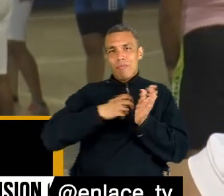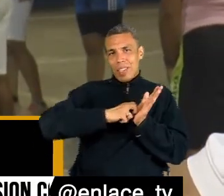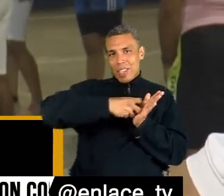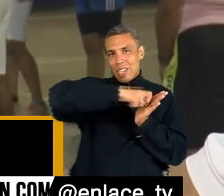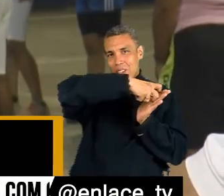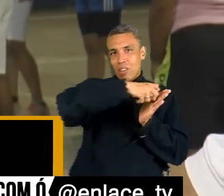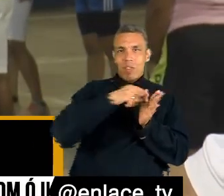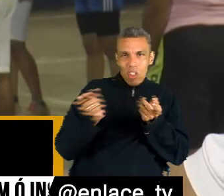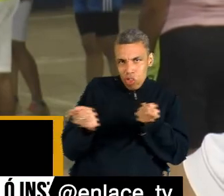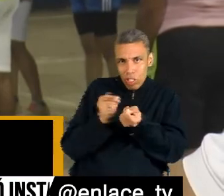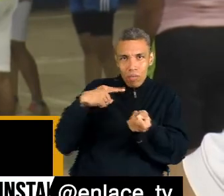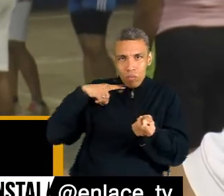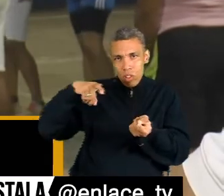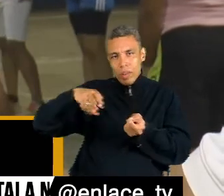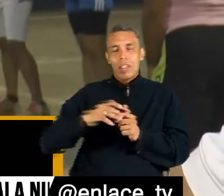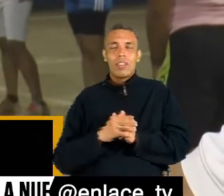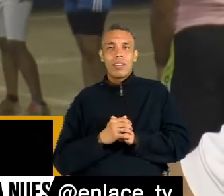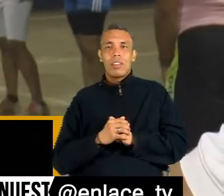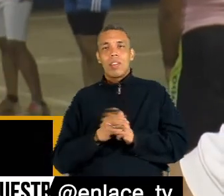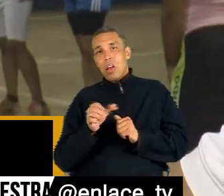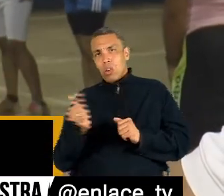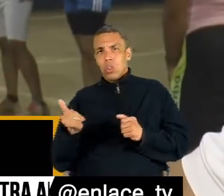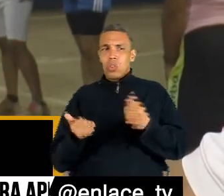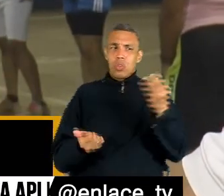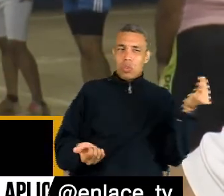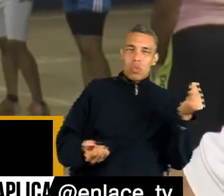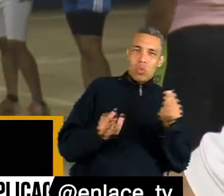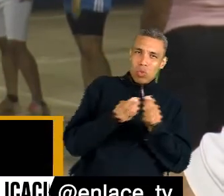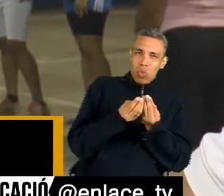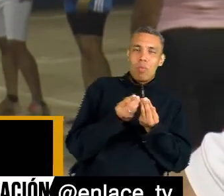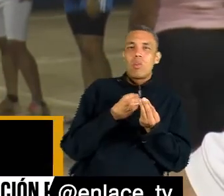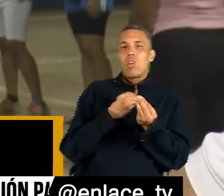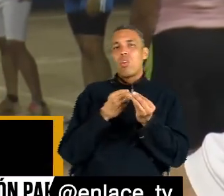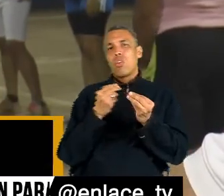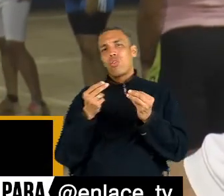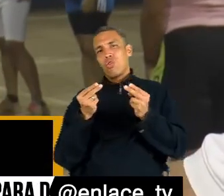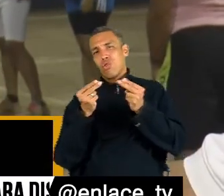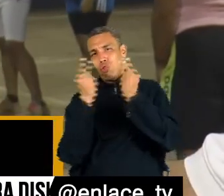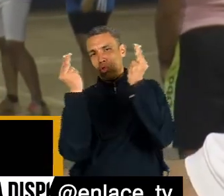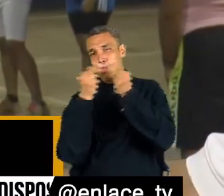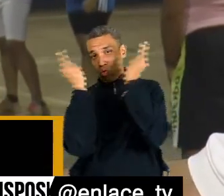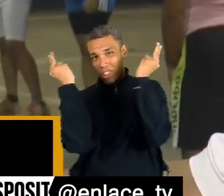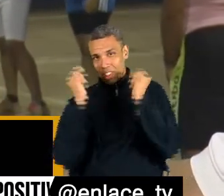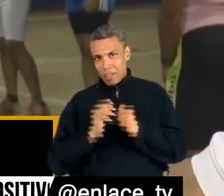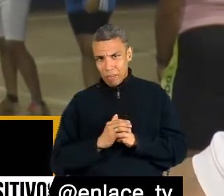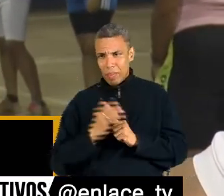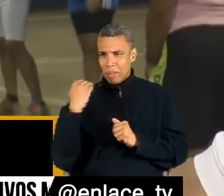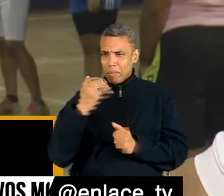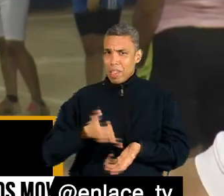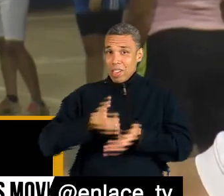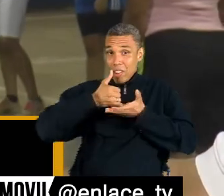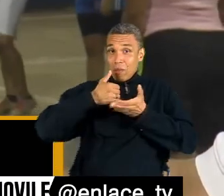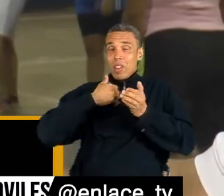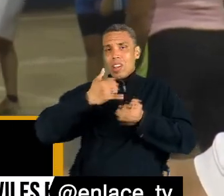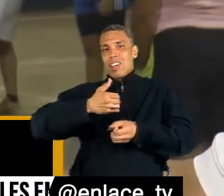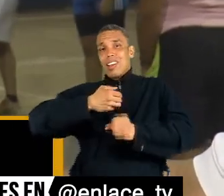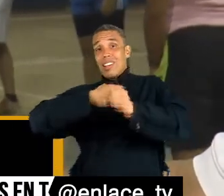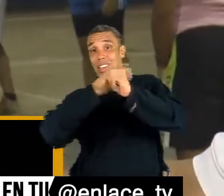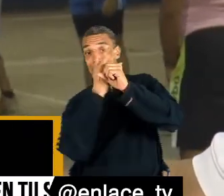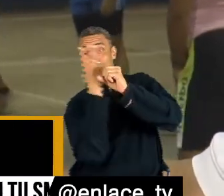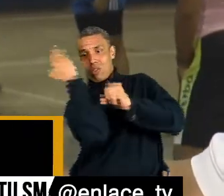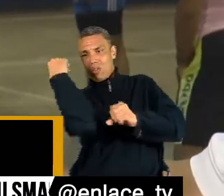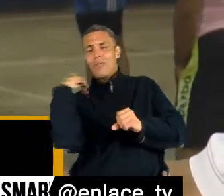con el equipo de Tunja quedamos subcampeonas en el zonal de la Copa Claro. El año